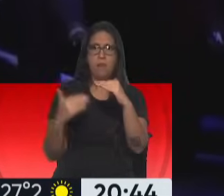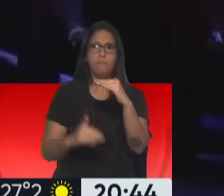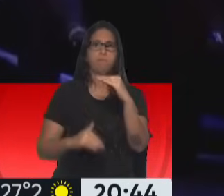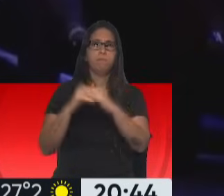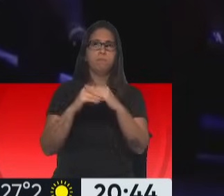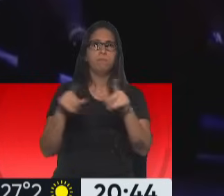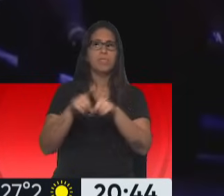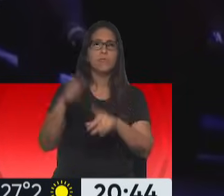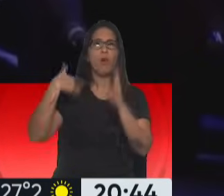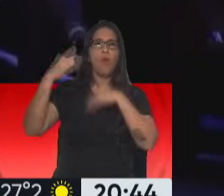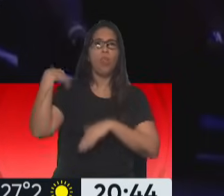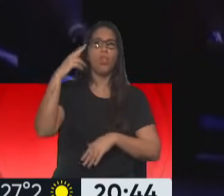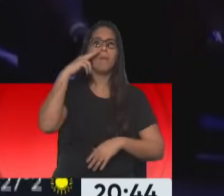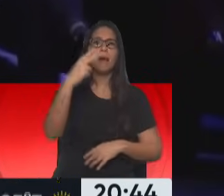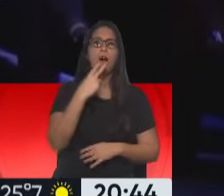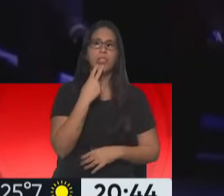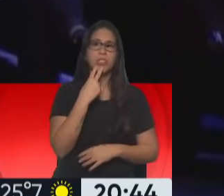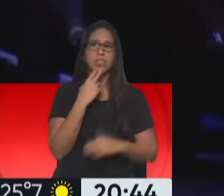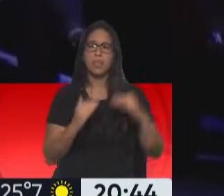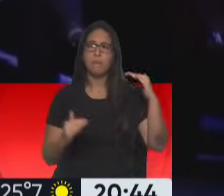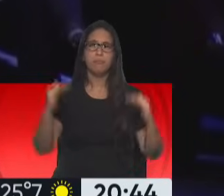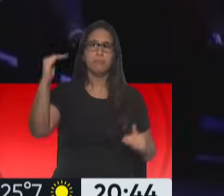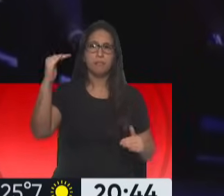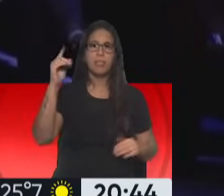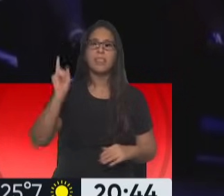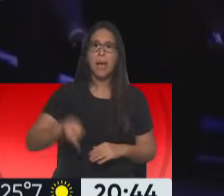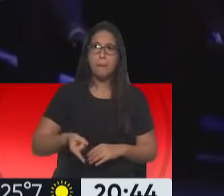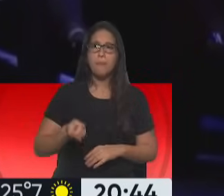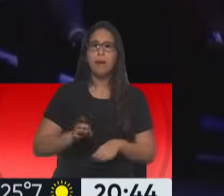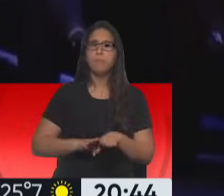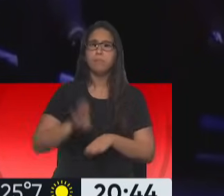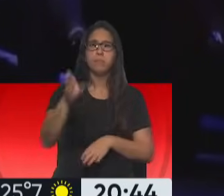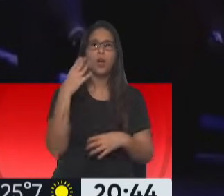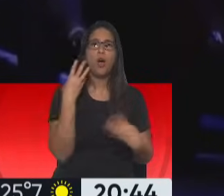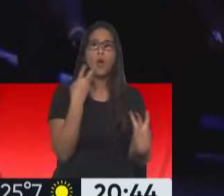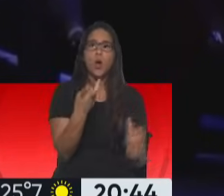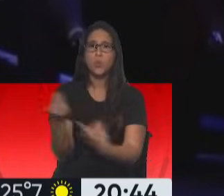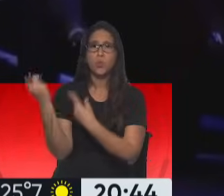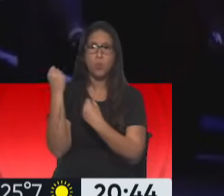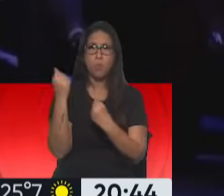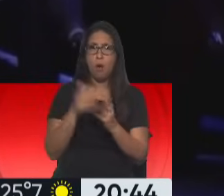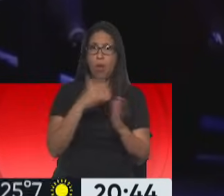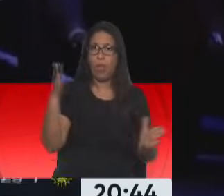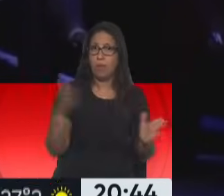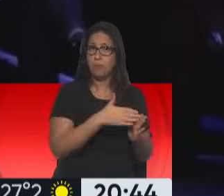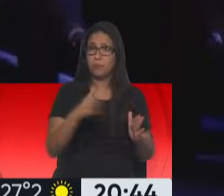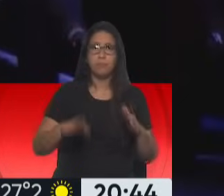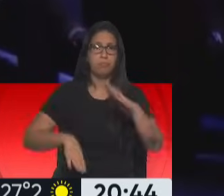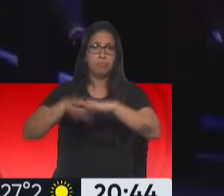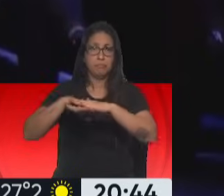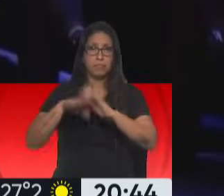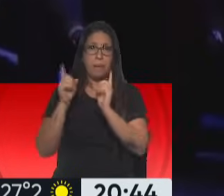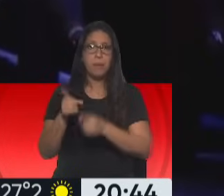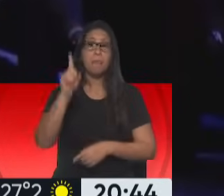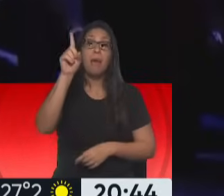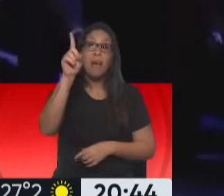del 2011. Además, tenemos el máximo nivel de consumo de la serie. Sin embargo, ¿qué es